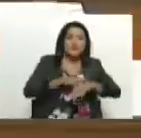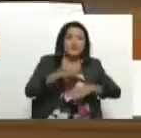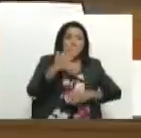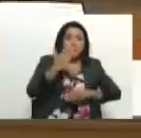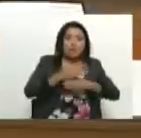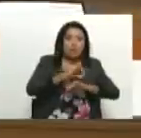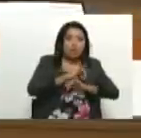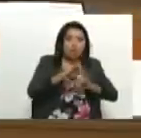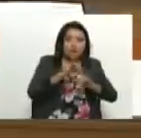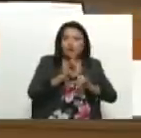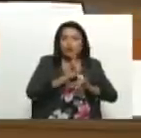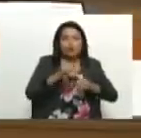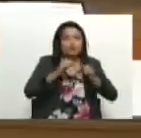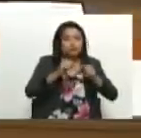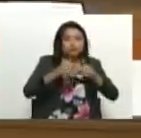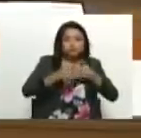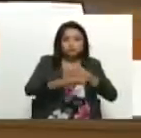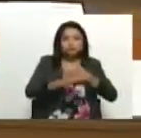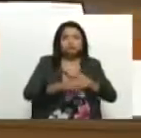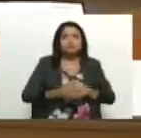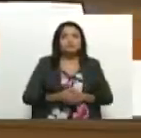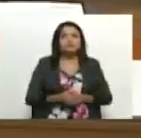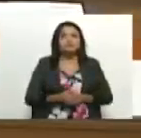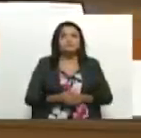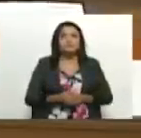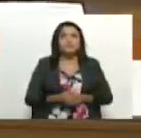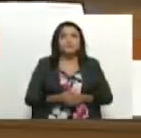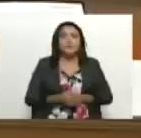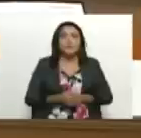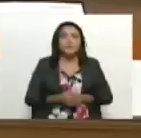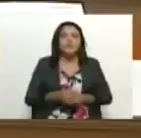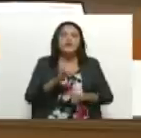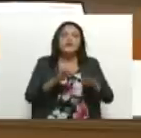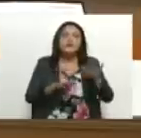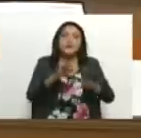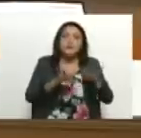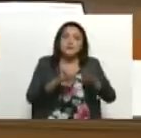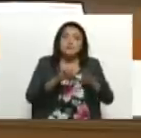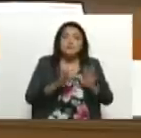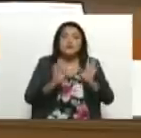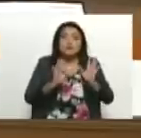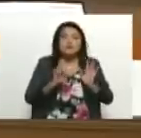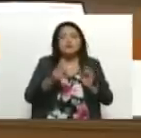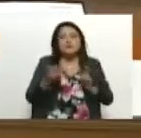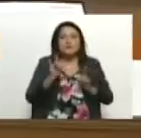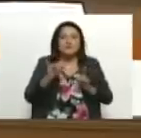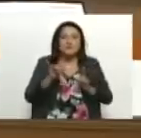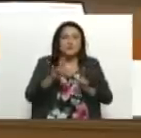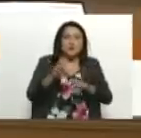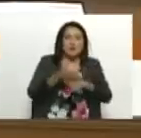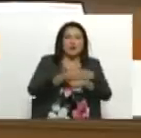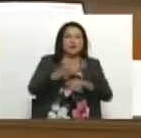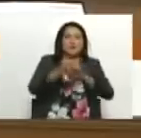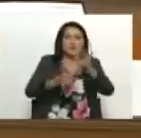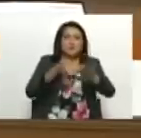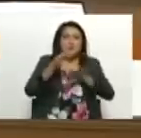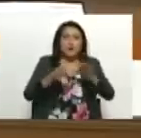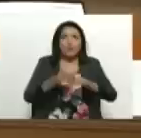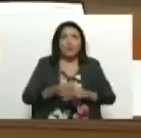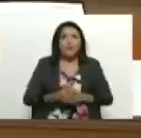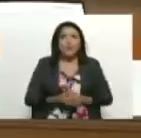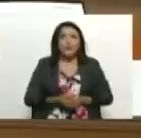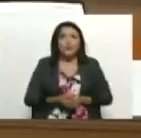imprescriptible, distinta independientemente de la persecución y responsabilidad penal. Cada